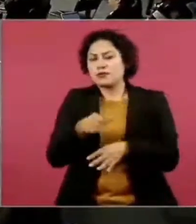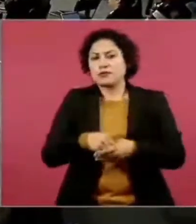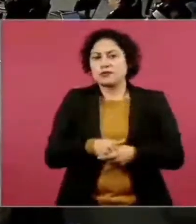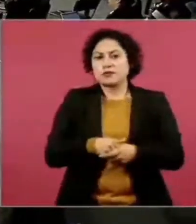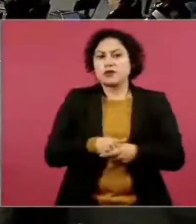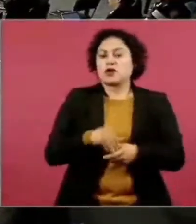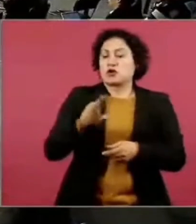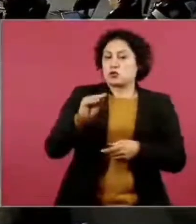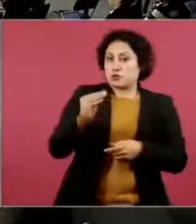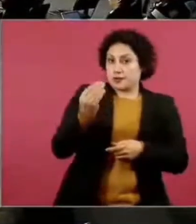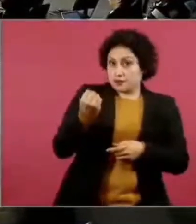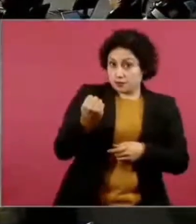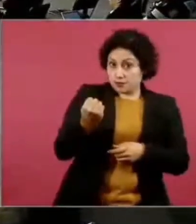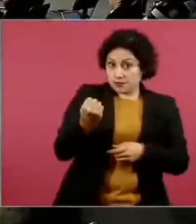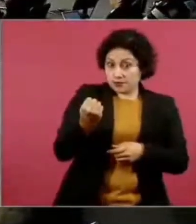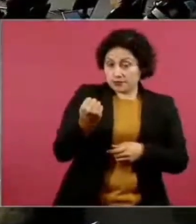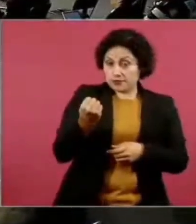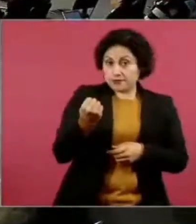99.